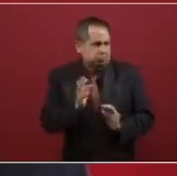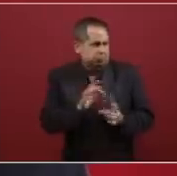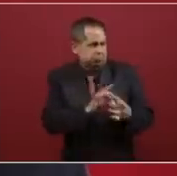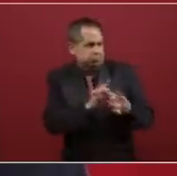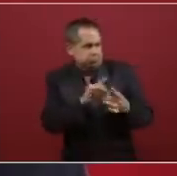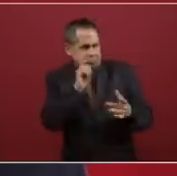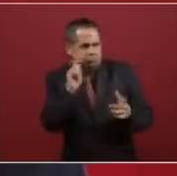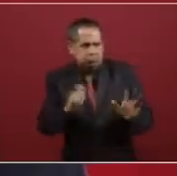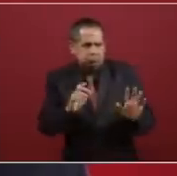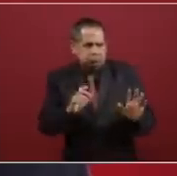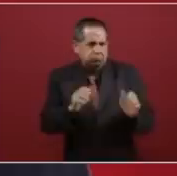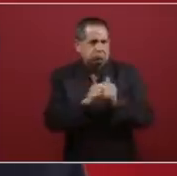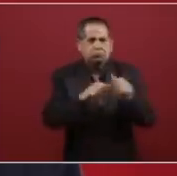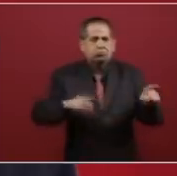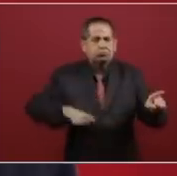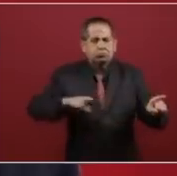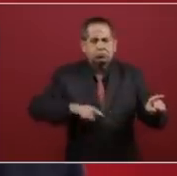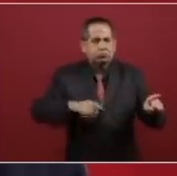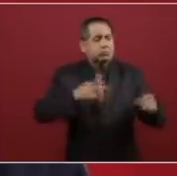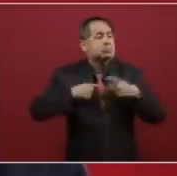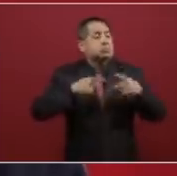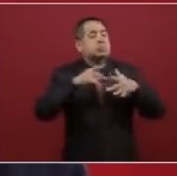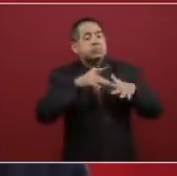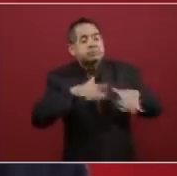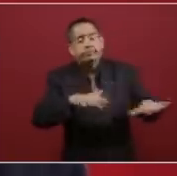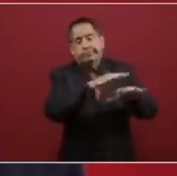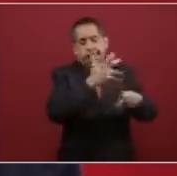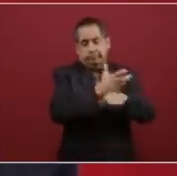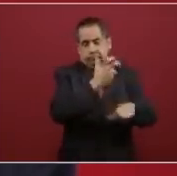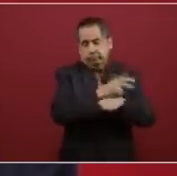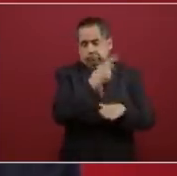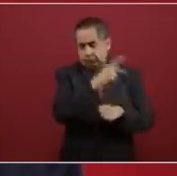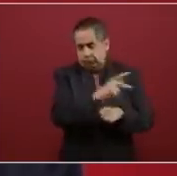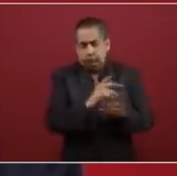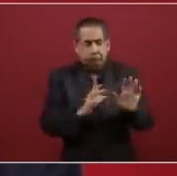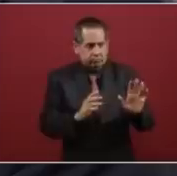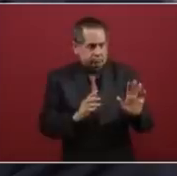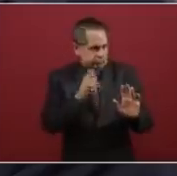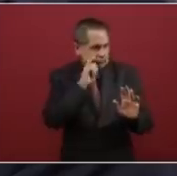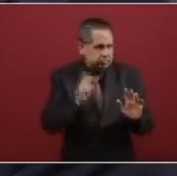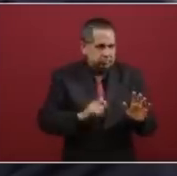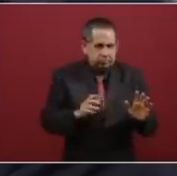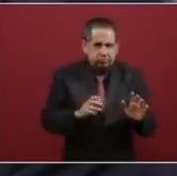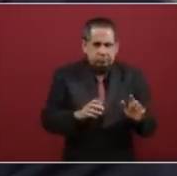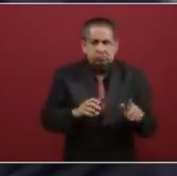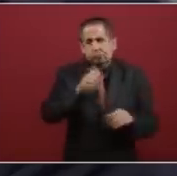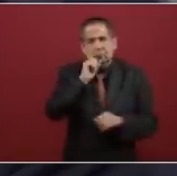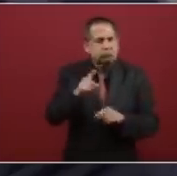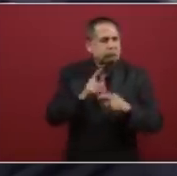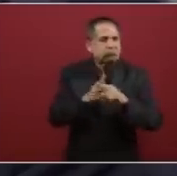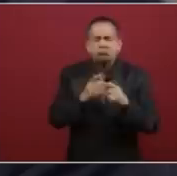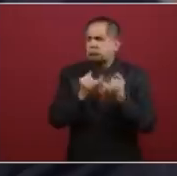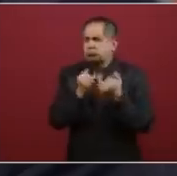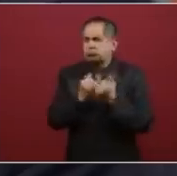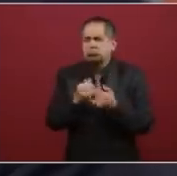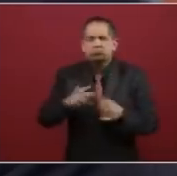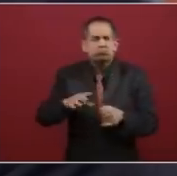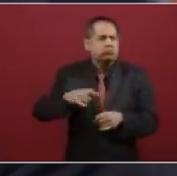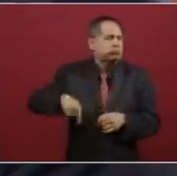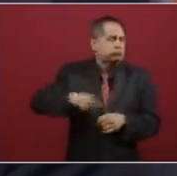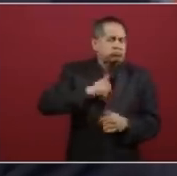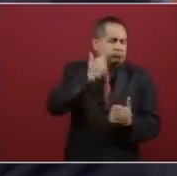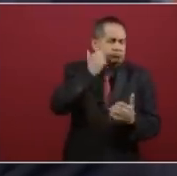gobierno de Estados Unidos, con el pueblo de Estados Unidos, como procuramos tener una relación de